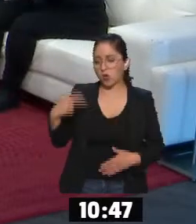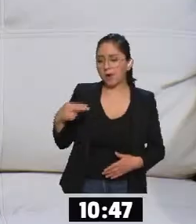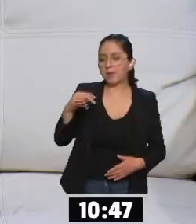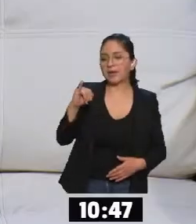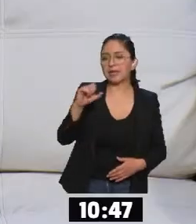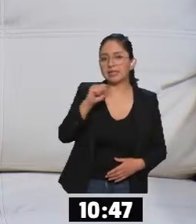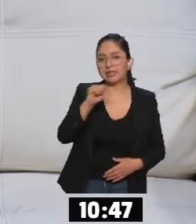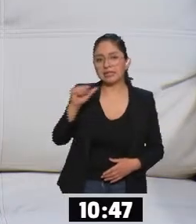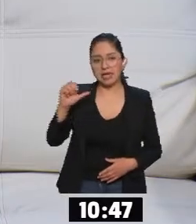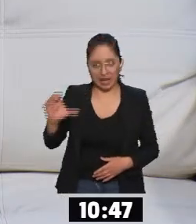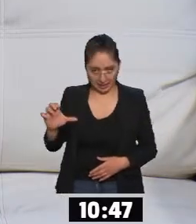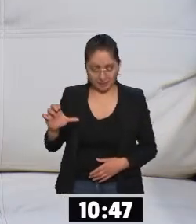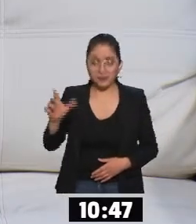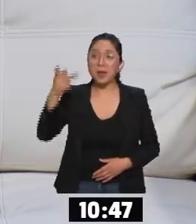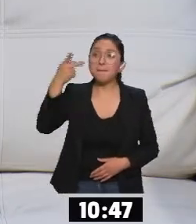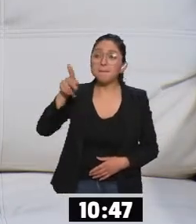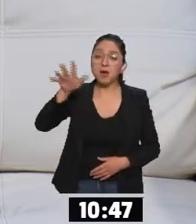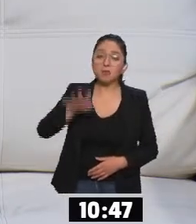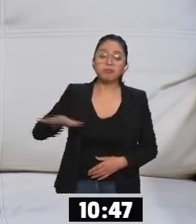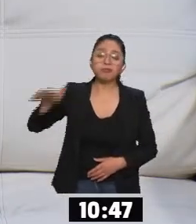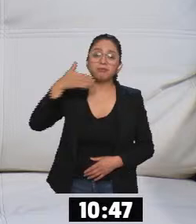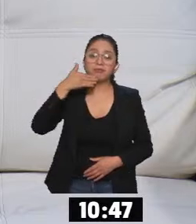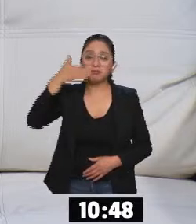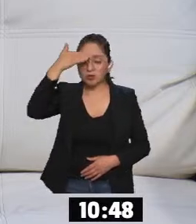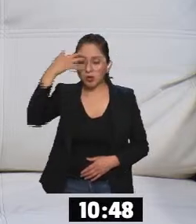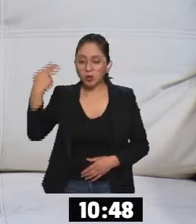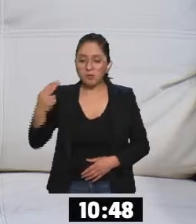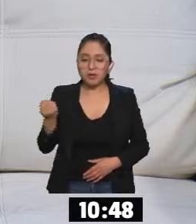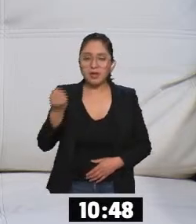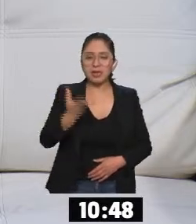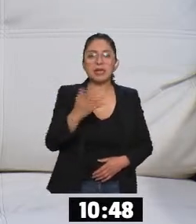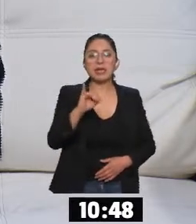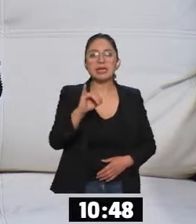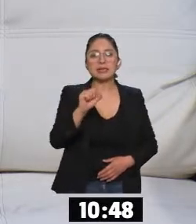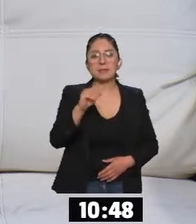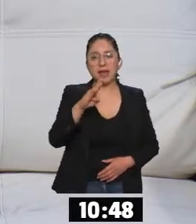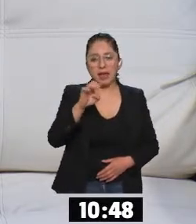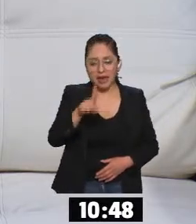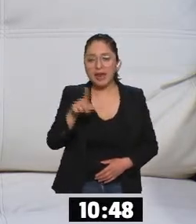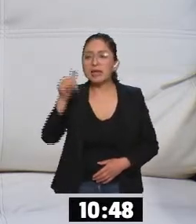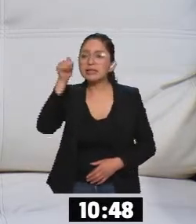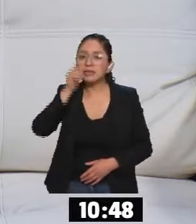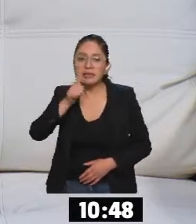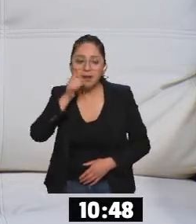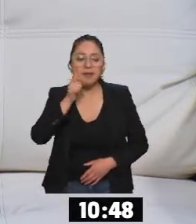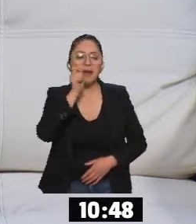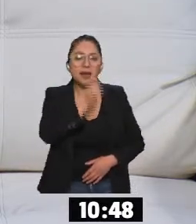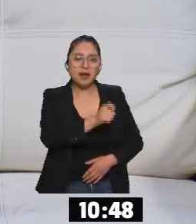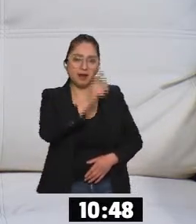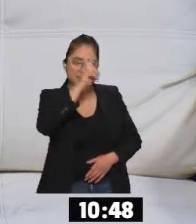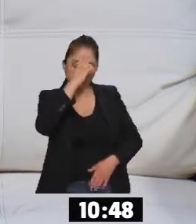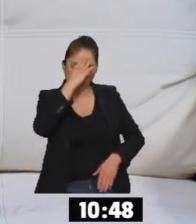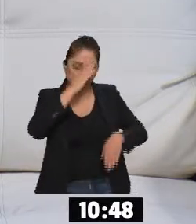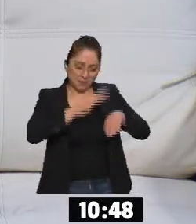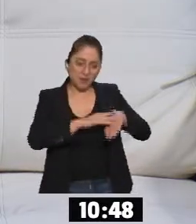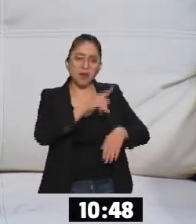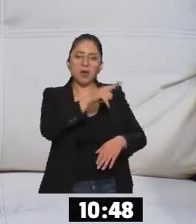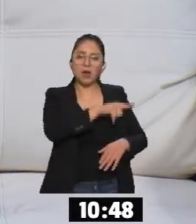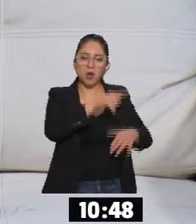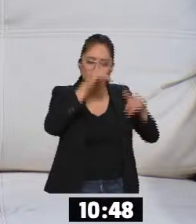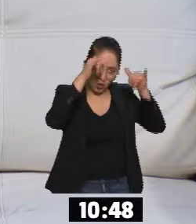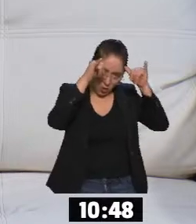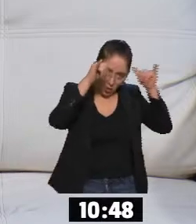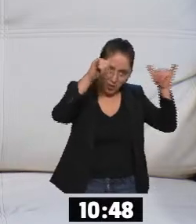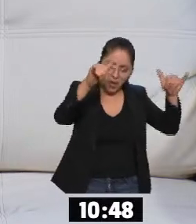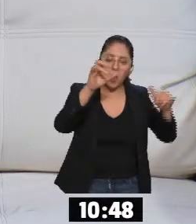los musulmanes es Ismael. Y entonces, en honor a esto, se sacrifica un cordero o una vaca. Y justamente tocó el 23 de julio en